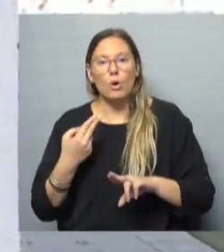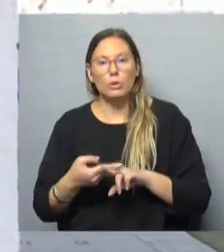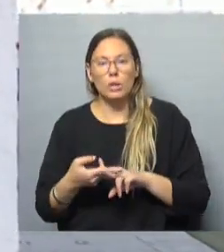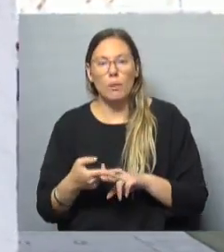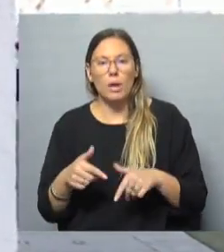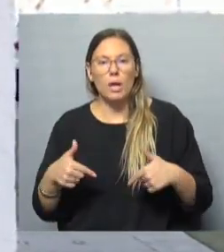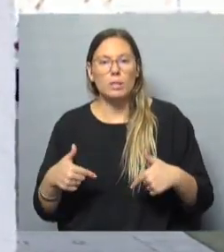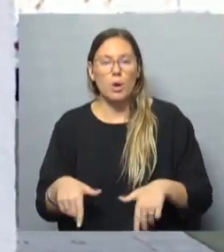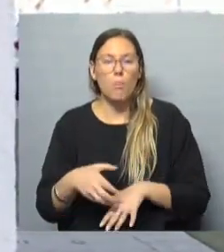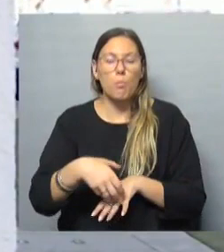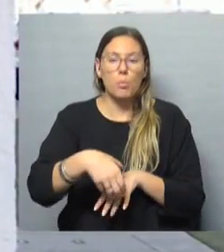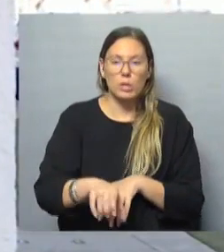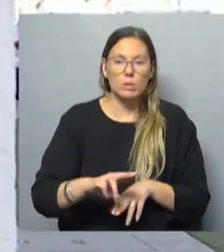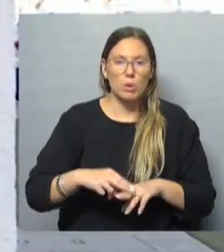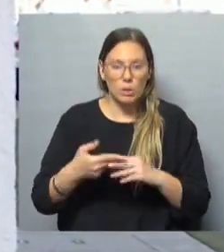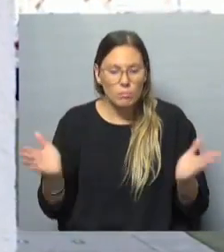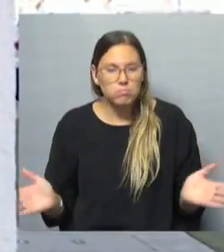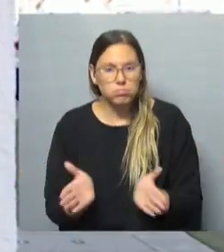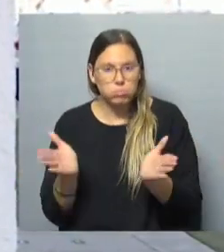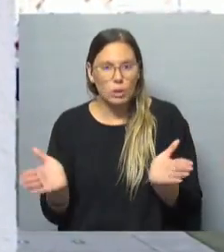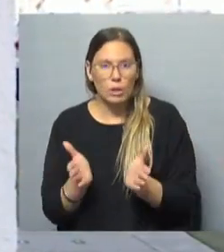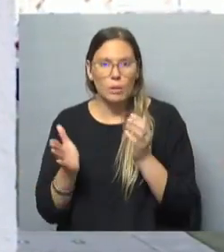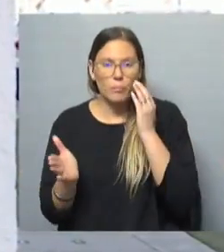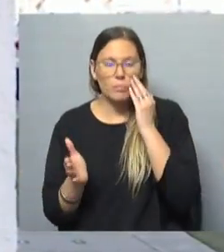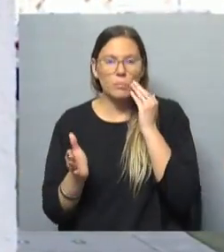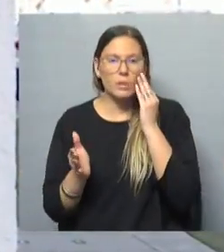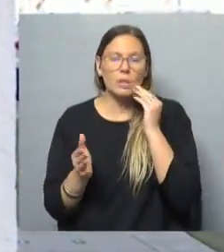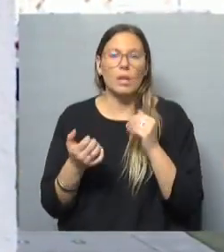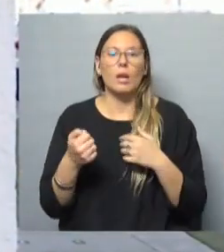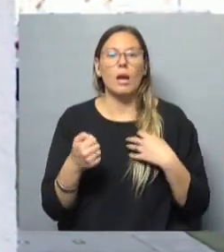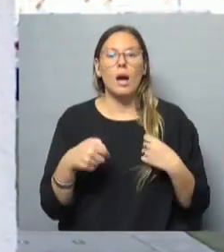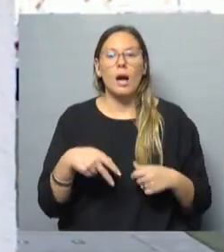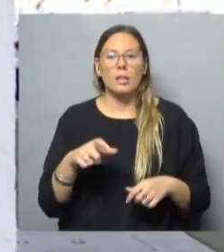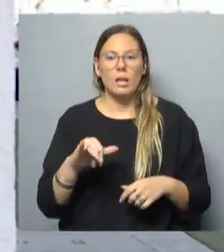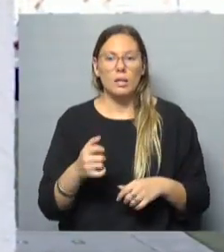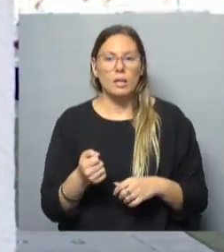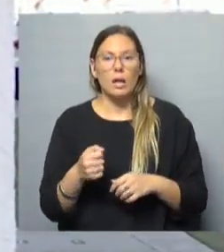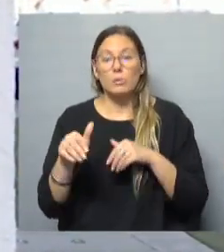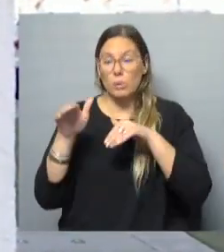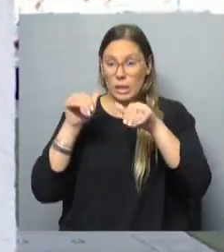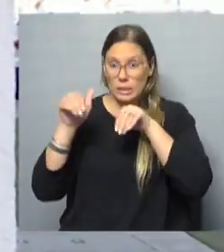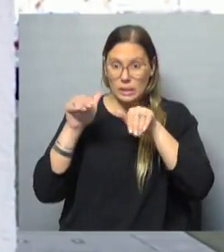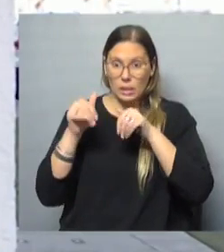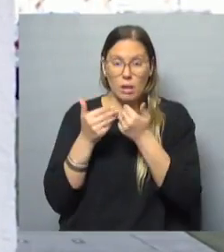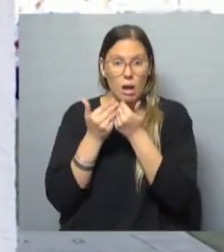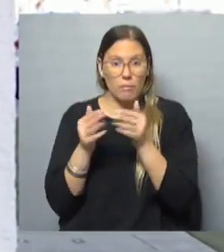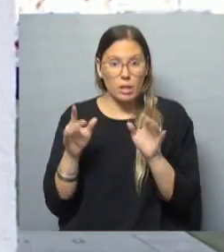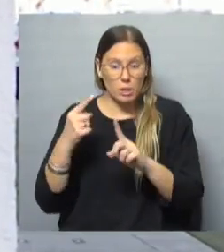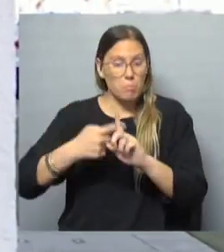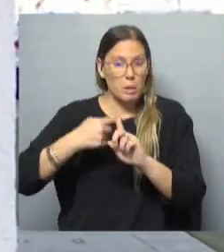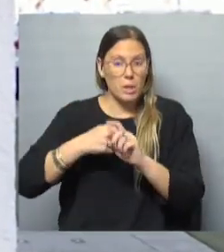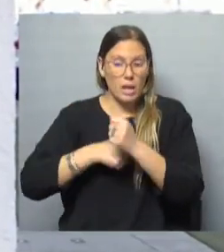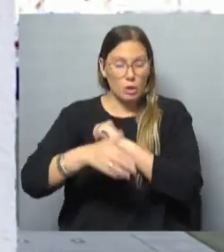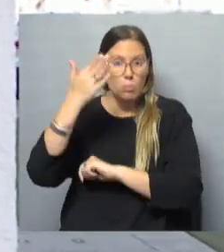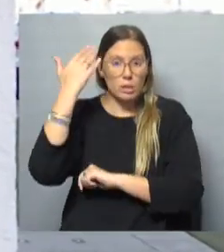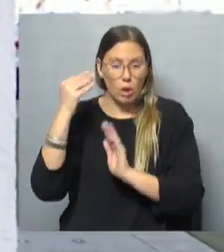municipio de vuelta con mucho impulso de su viuda, de Analía. Y bueno, es una licitación que estuvo abierta varios meses el año